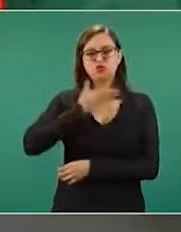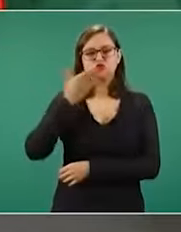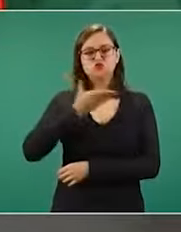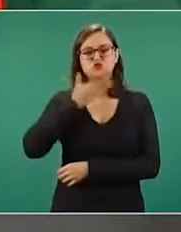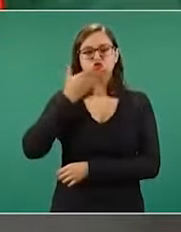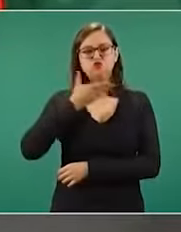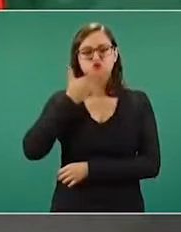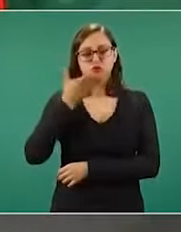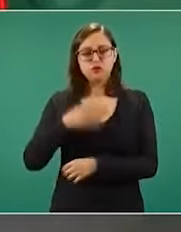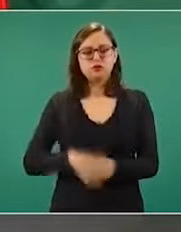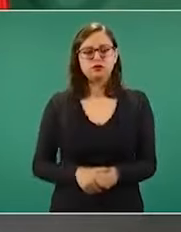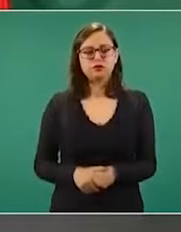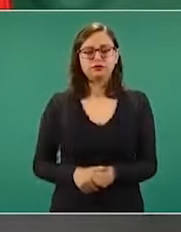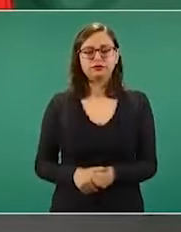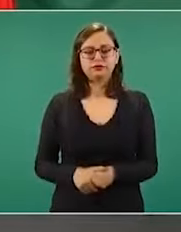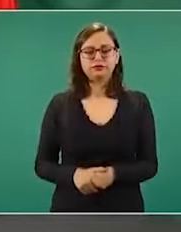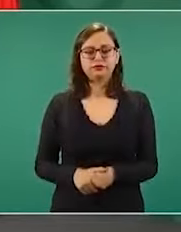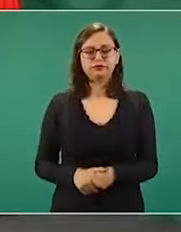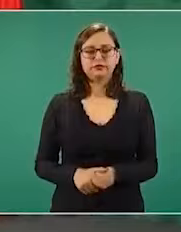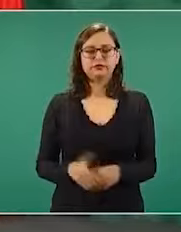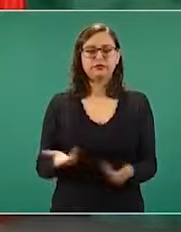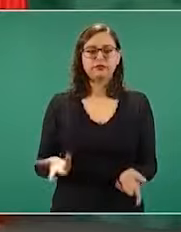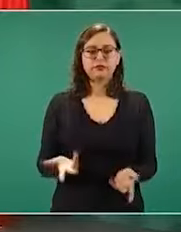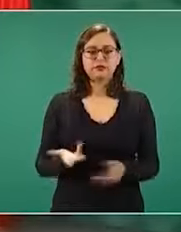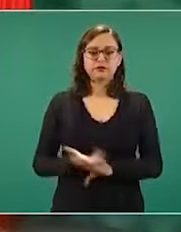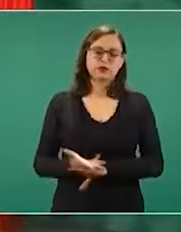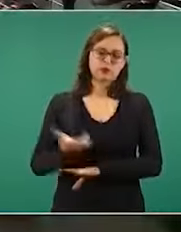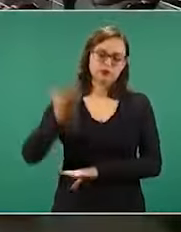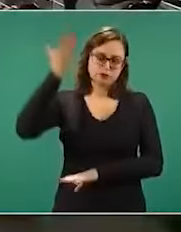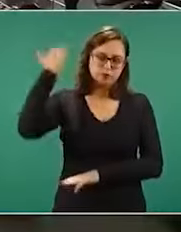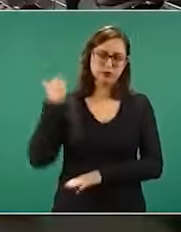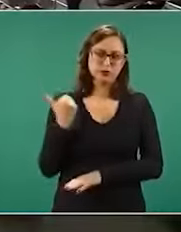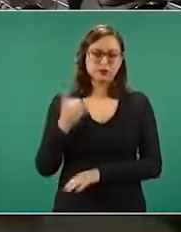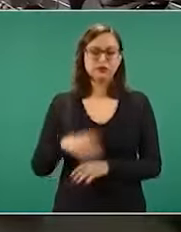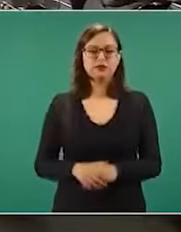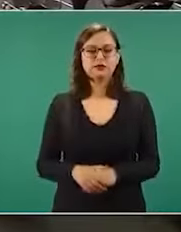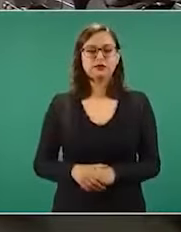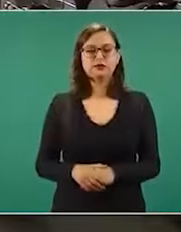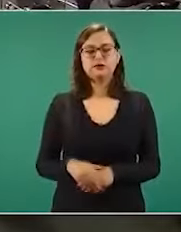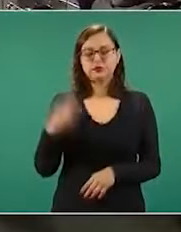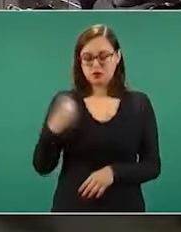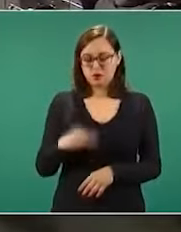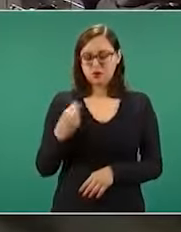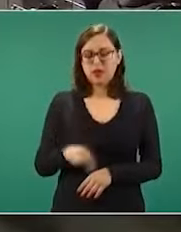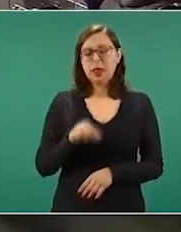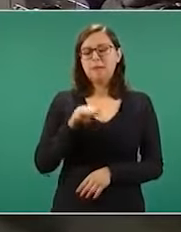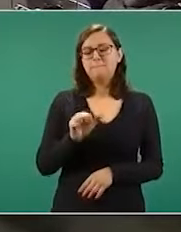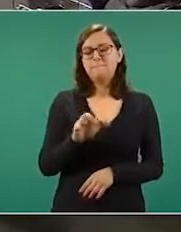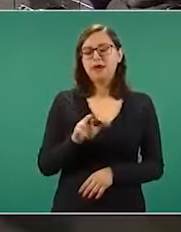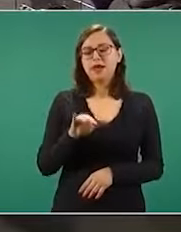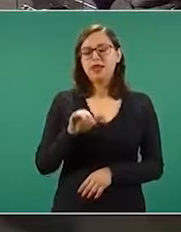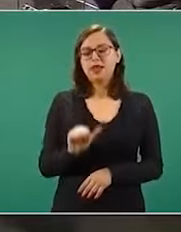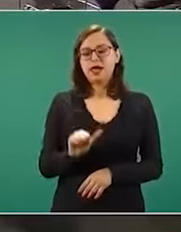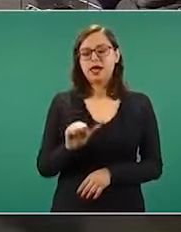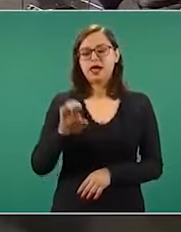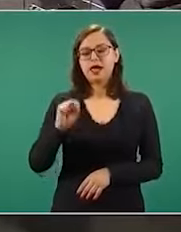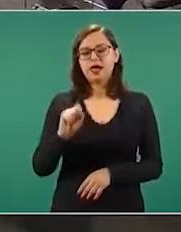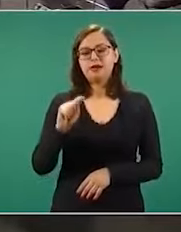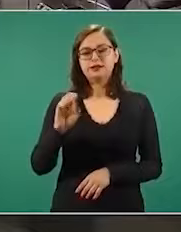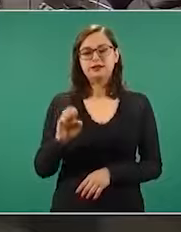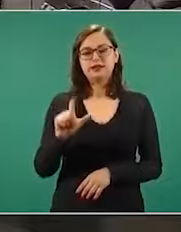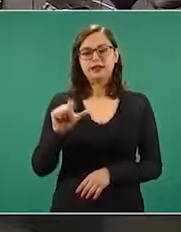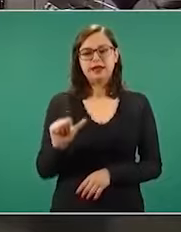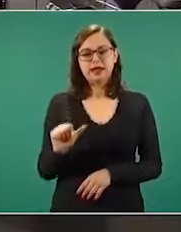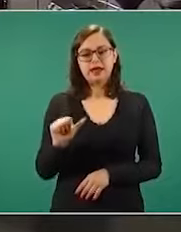del gobierno de la Ciudad de México del 2000, María Estela Ríos González.